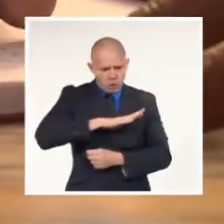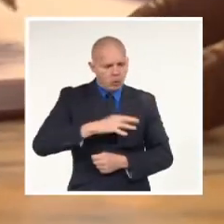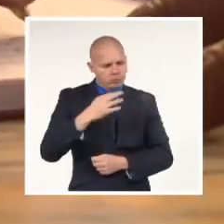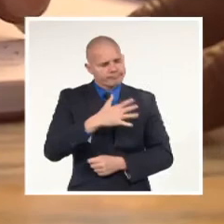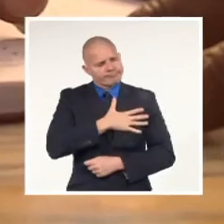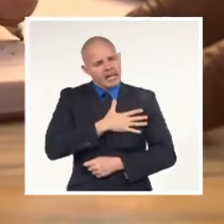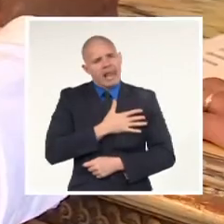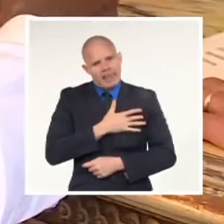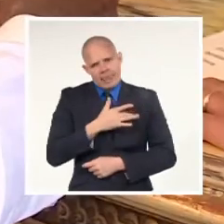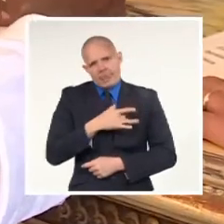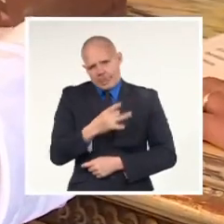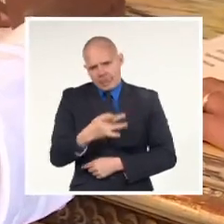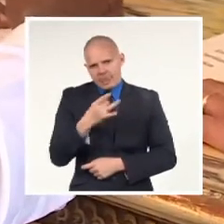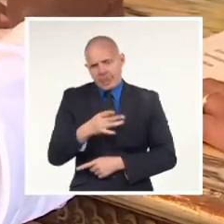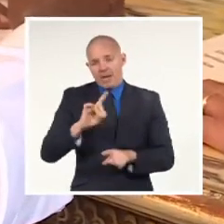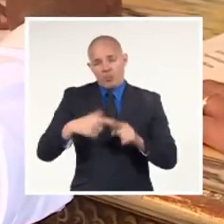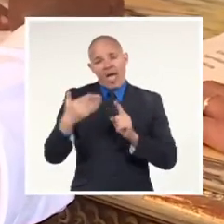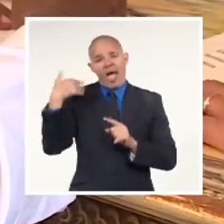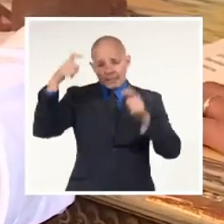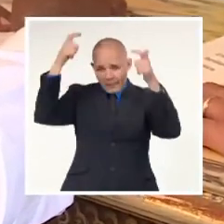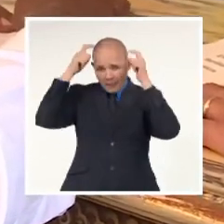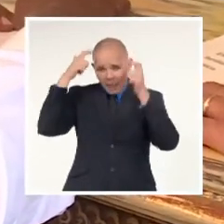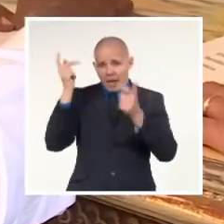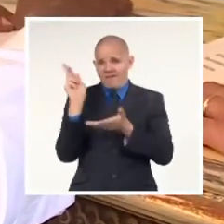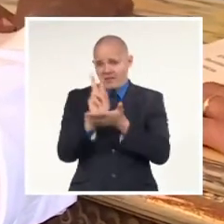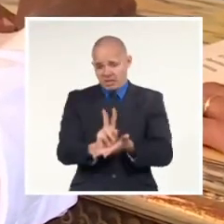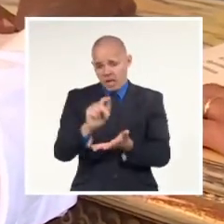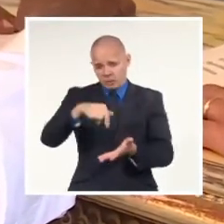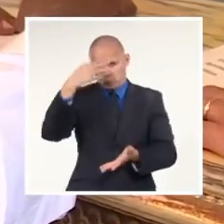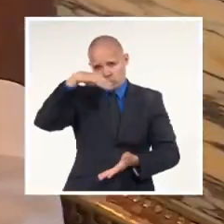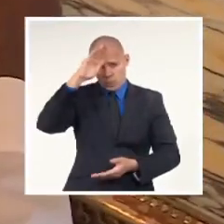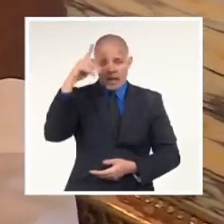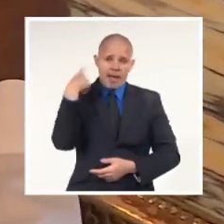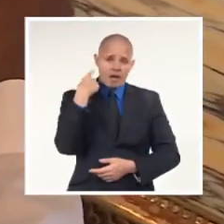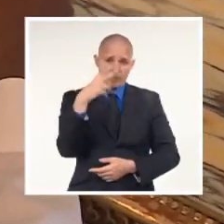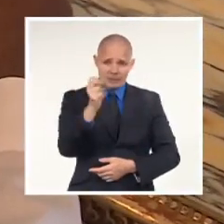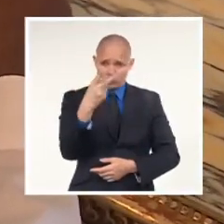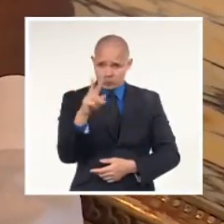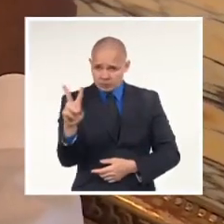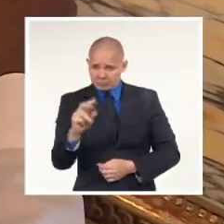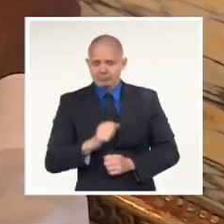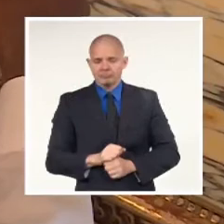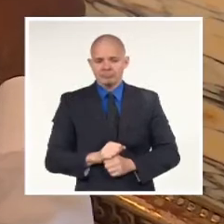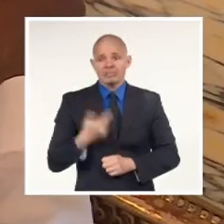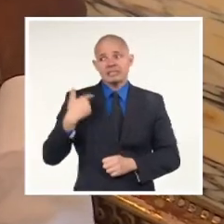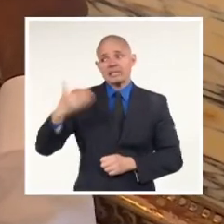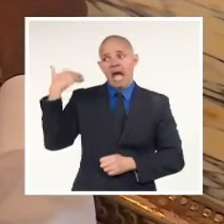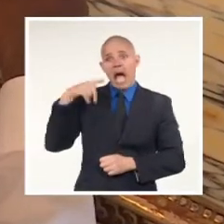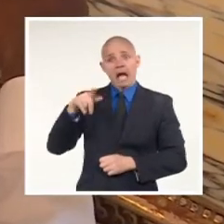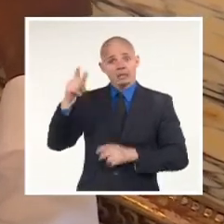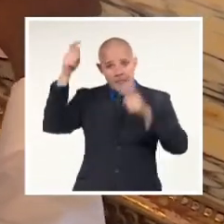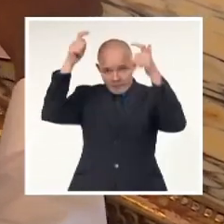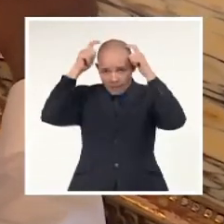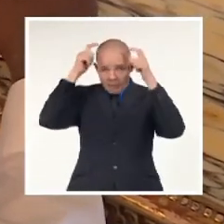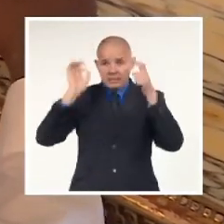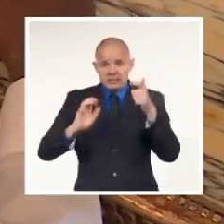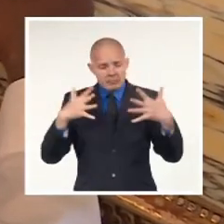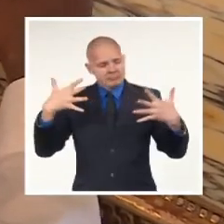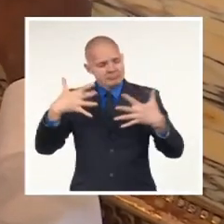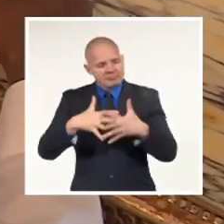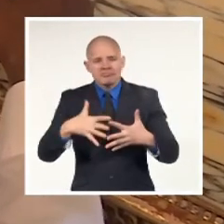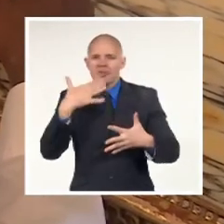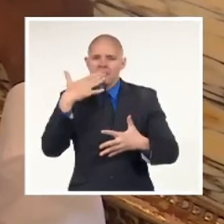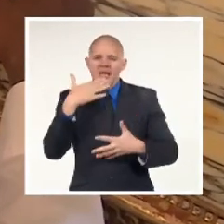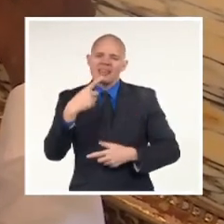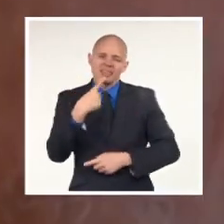pontífice, quien visitó a la nación caribeña en 2012. Benedicto XVI manifestó afectuosos sentimientos hacia los cubanos y